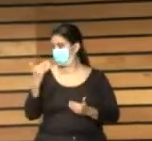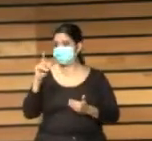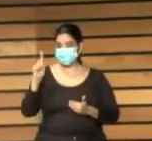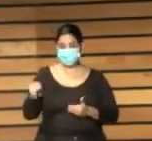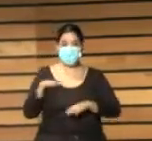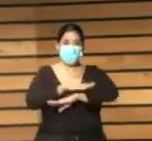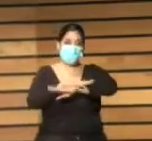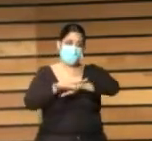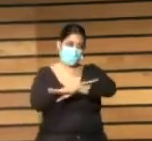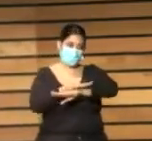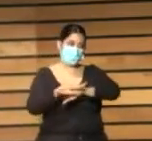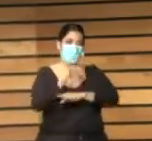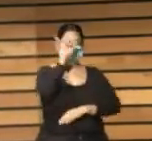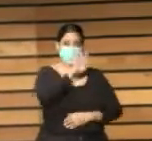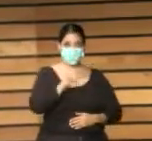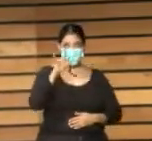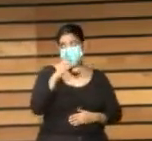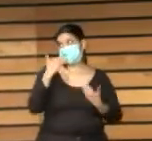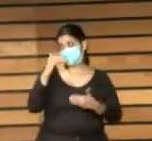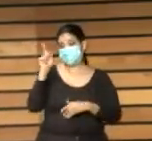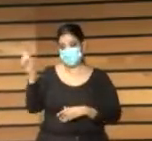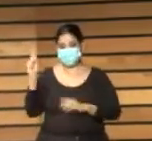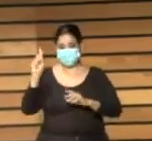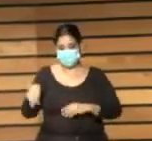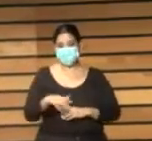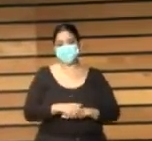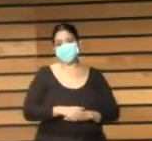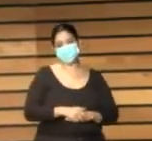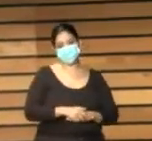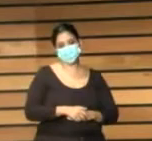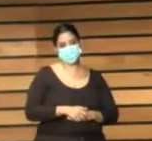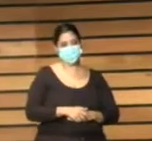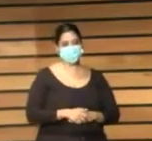al Gobierno de Canarias y a ti en particular, y pues tienes la palabra.